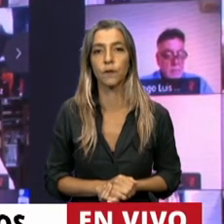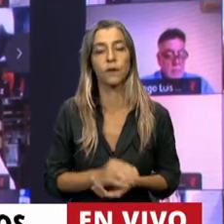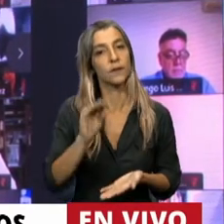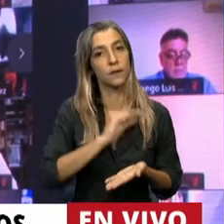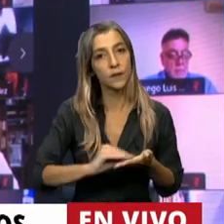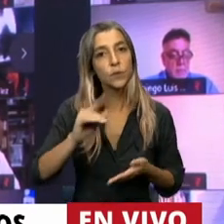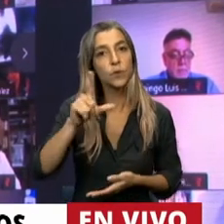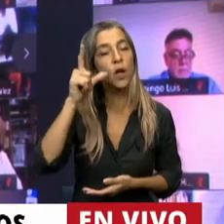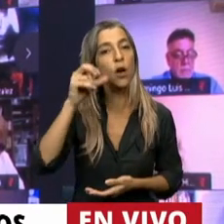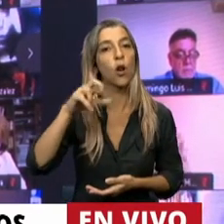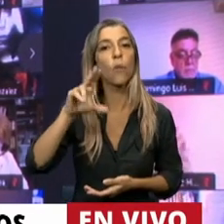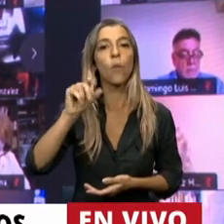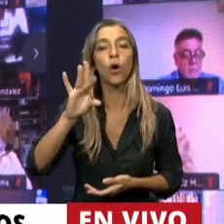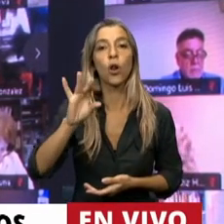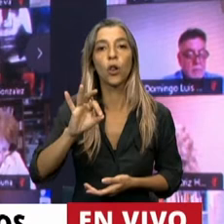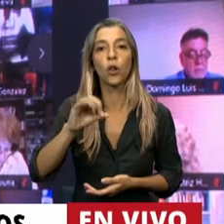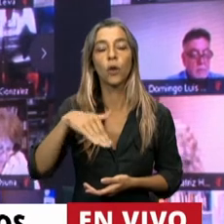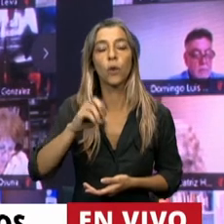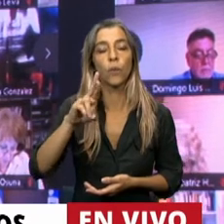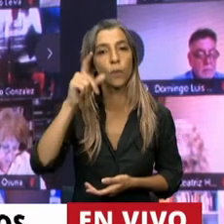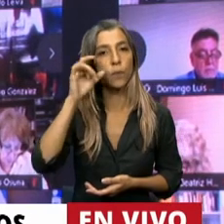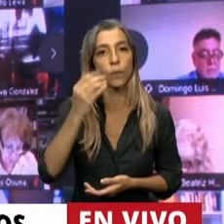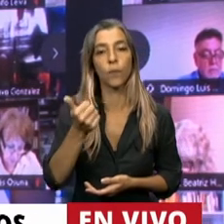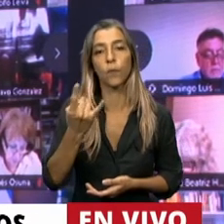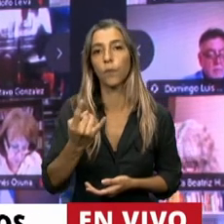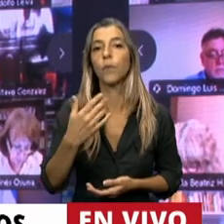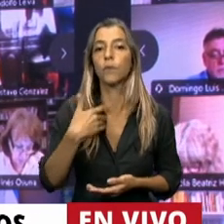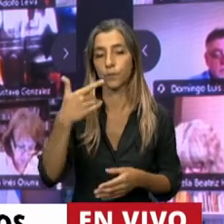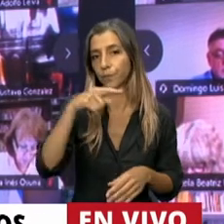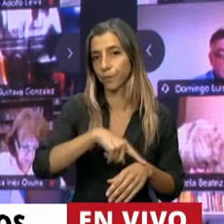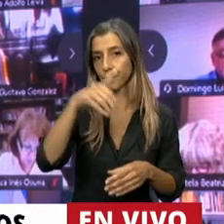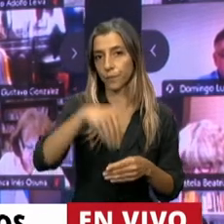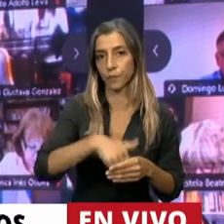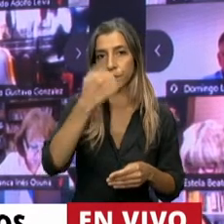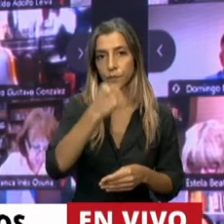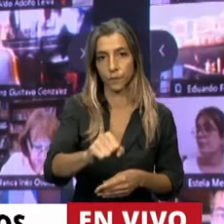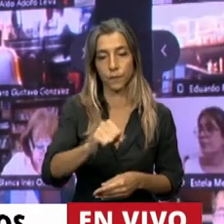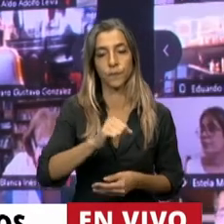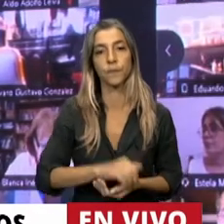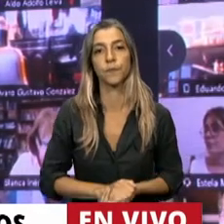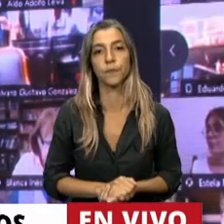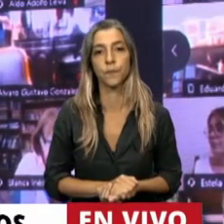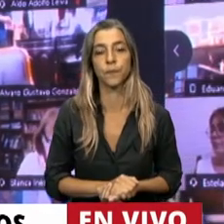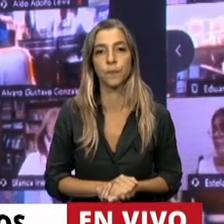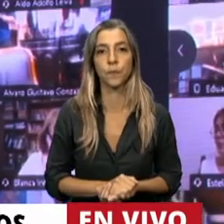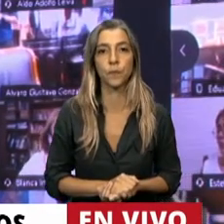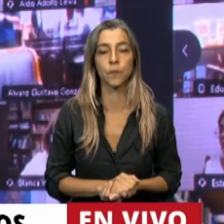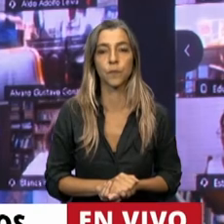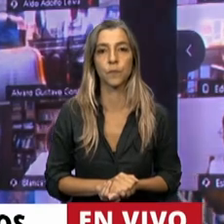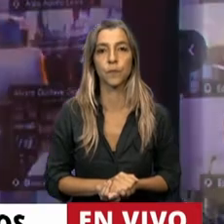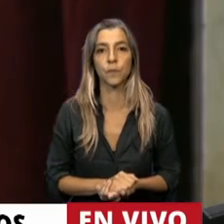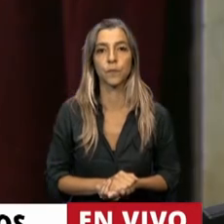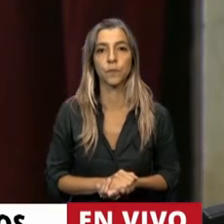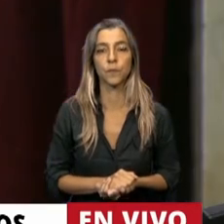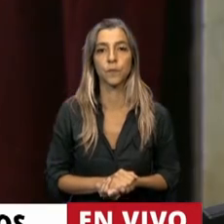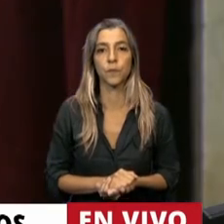diputado leopoldo moreau ausente a la hora de votar es